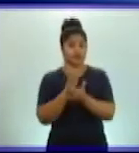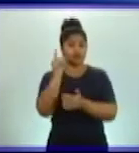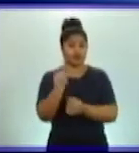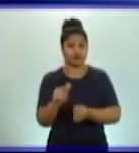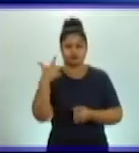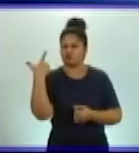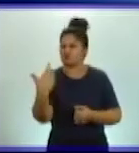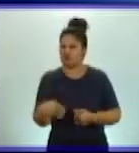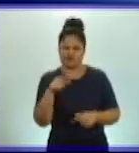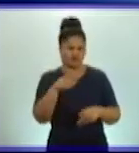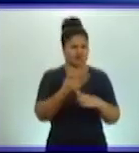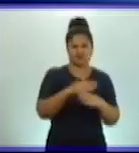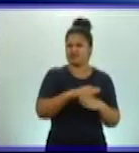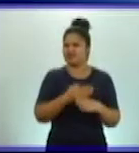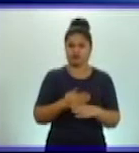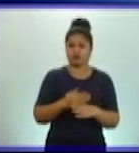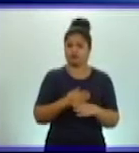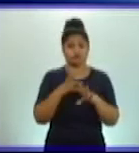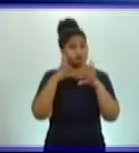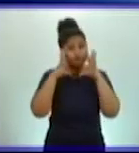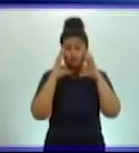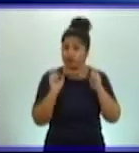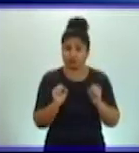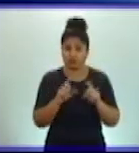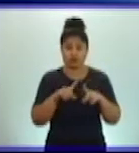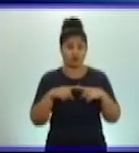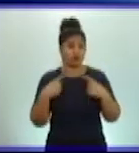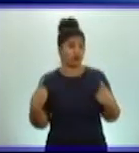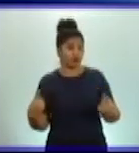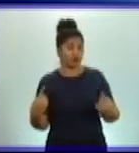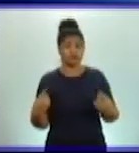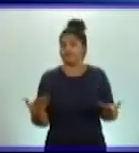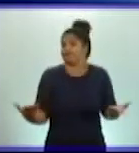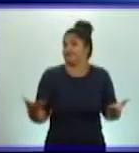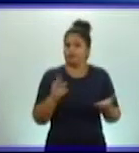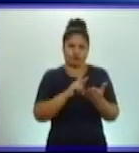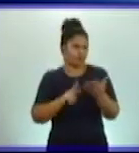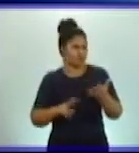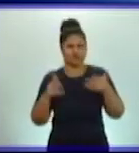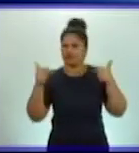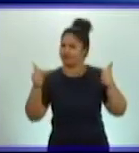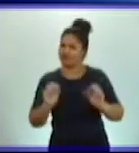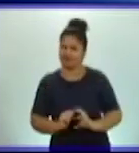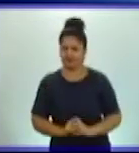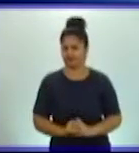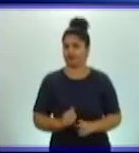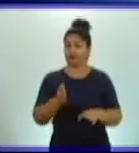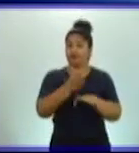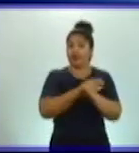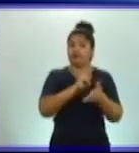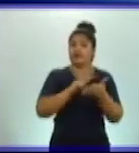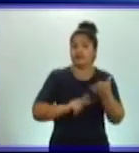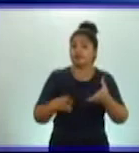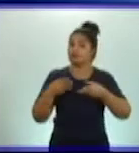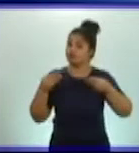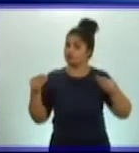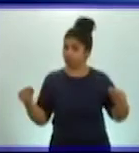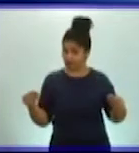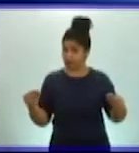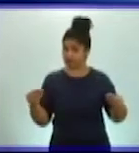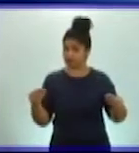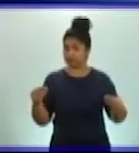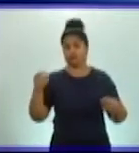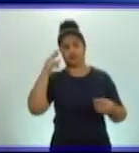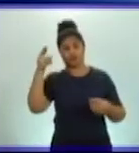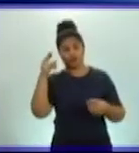todavía tiene ninguna impresión, porque todavía no se ha visto lo dicho y lo que quiere decir, y hay que llegar a un escalón superior. Hay que